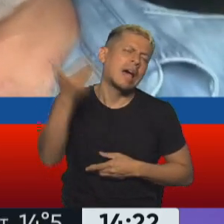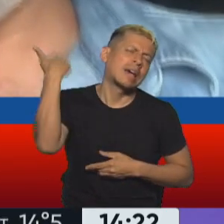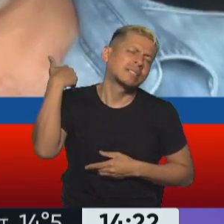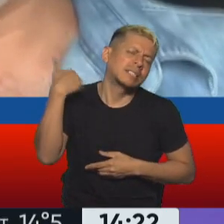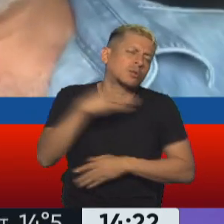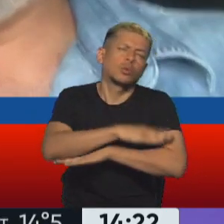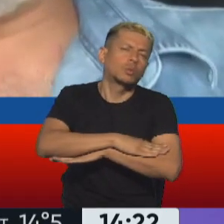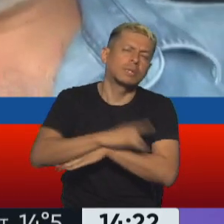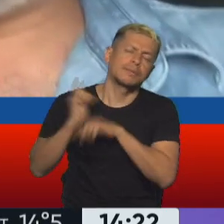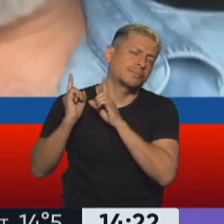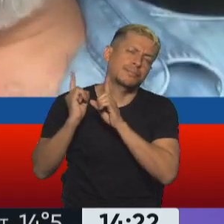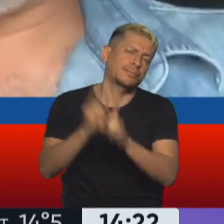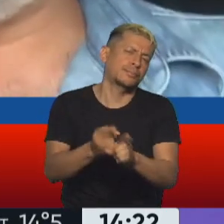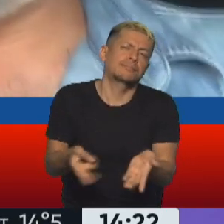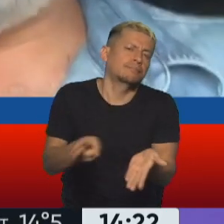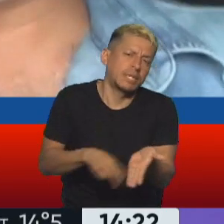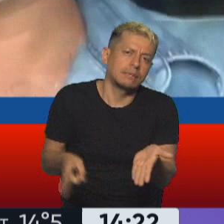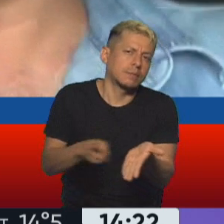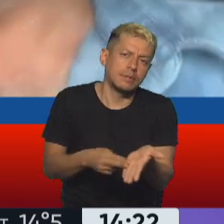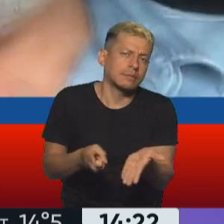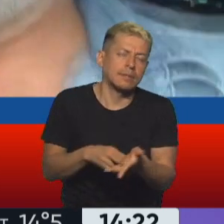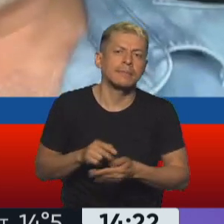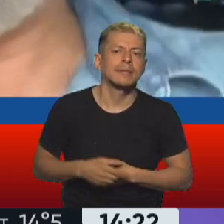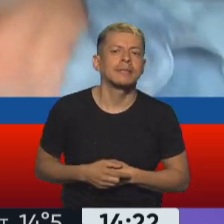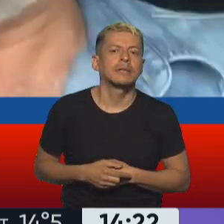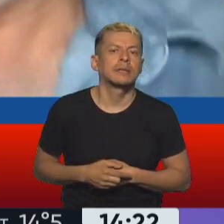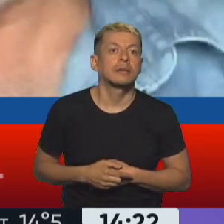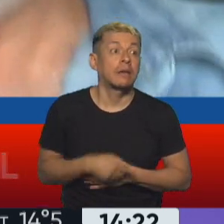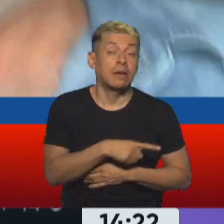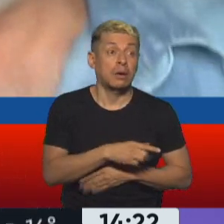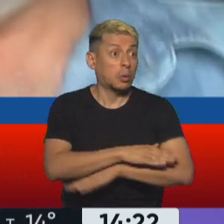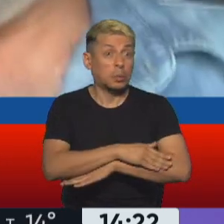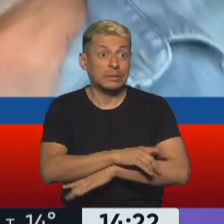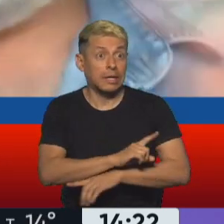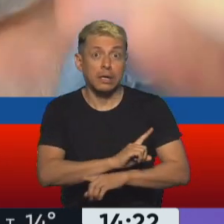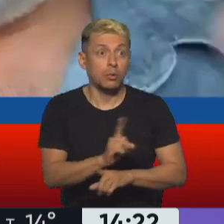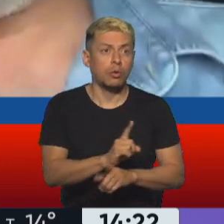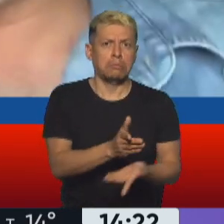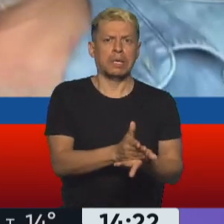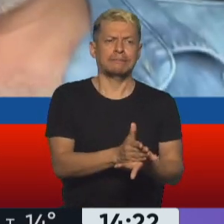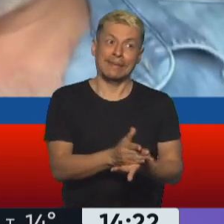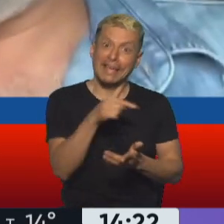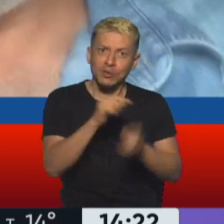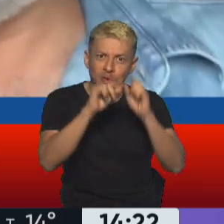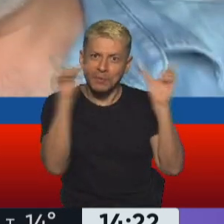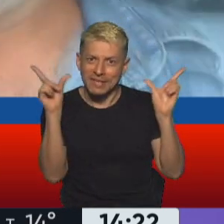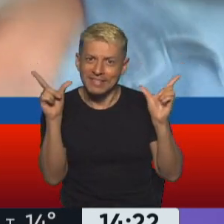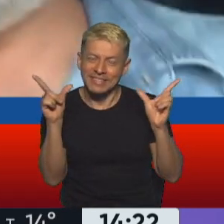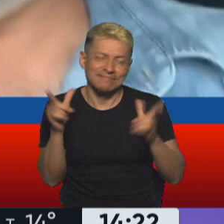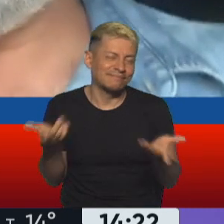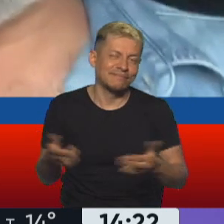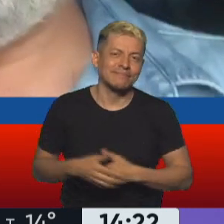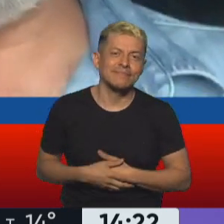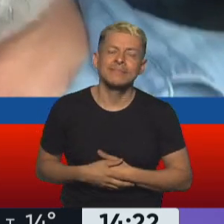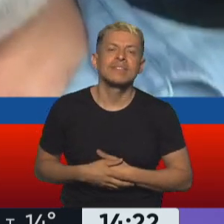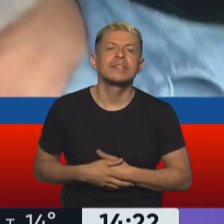comportamiento reiterado. Lo que sorprende cuando Bolsonaro no lo tiene, y no cuando lo tiene. Esta es la situación. Entonces, yo